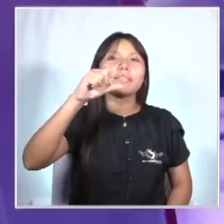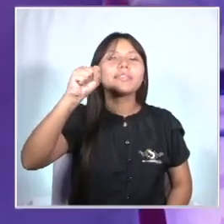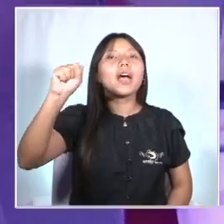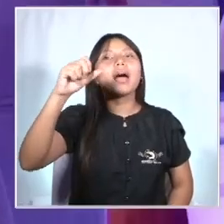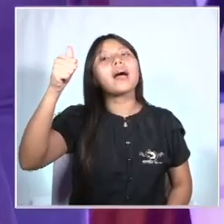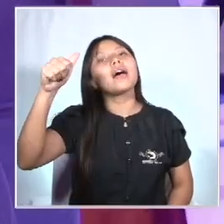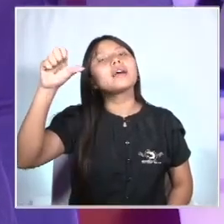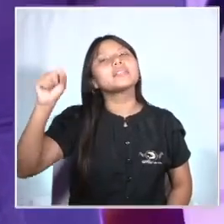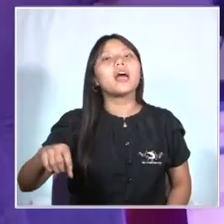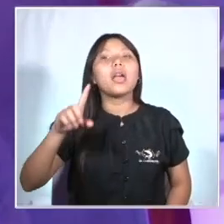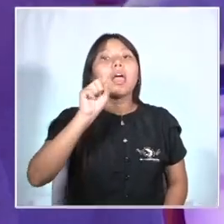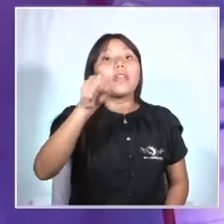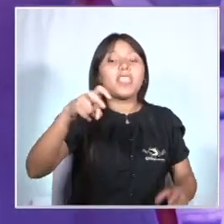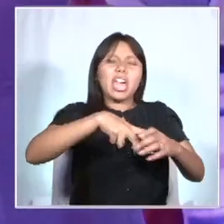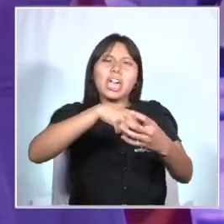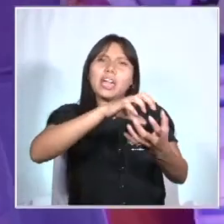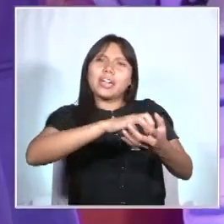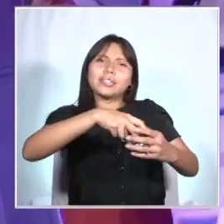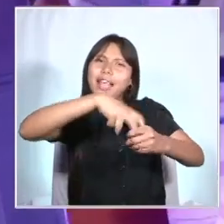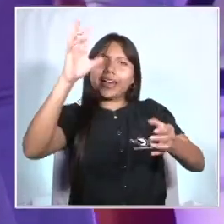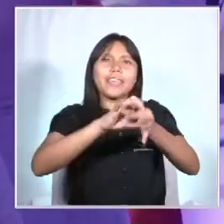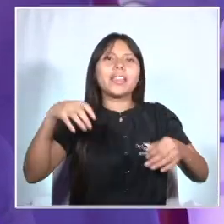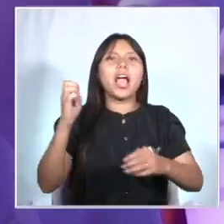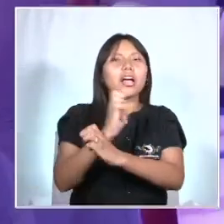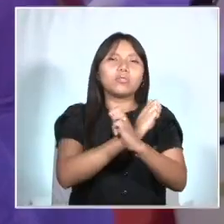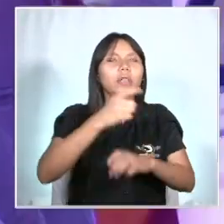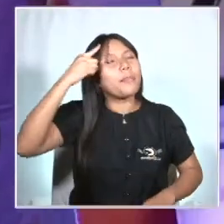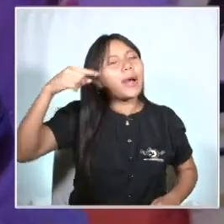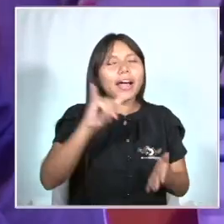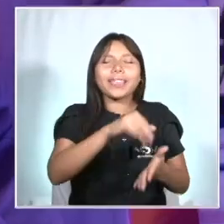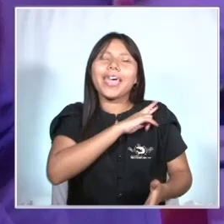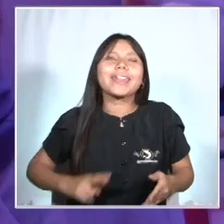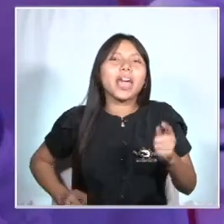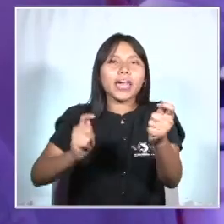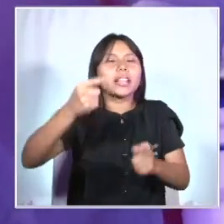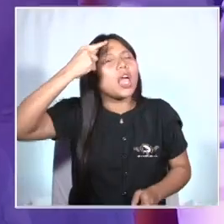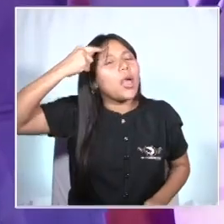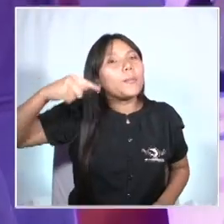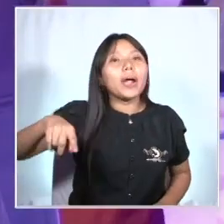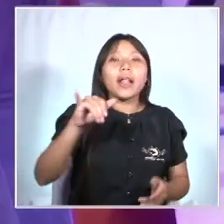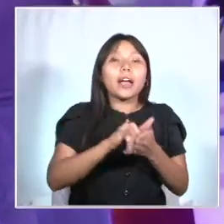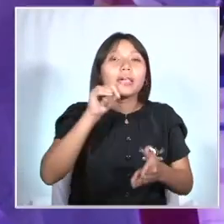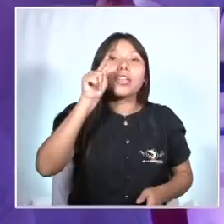cautividad para que reines, para que gobiernes.